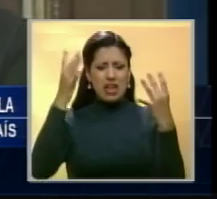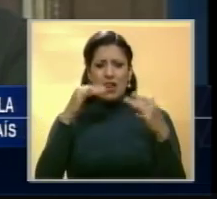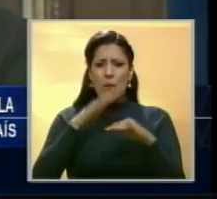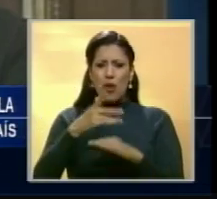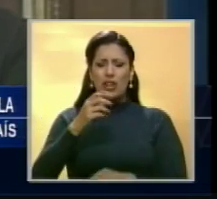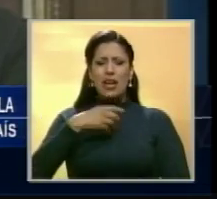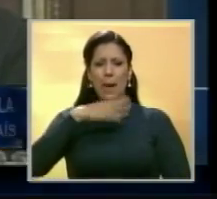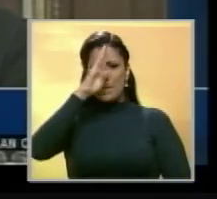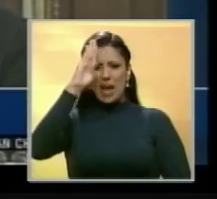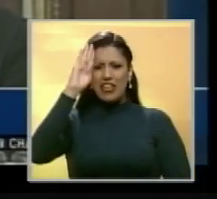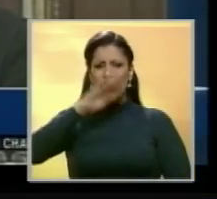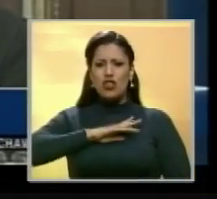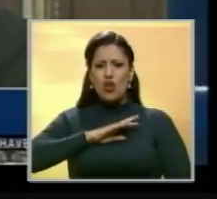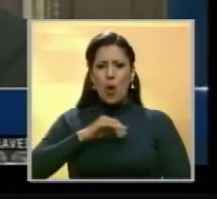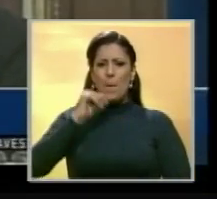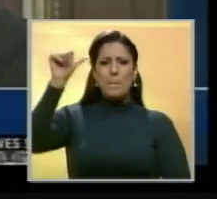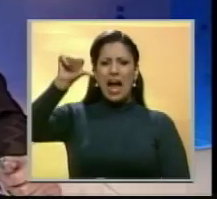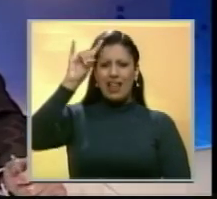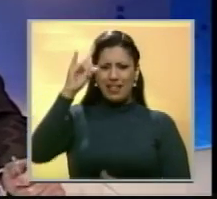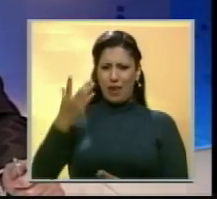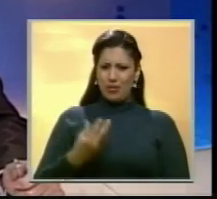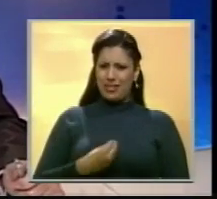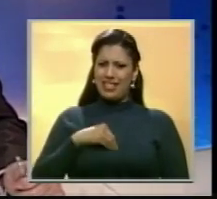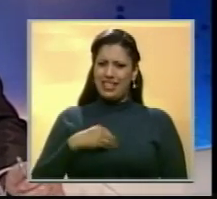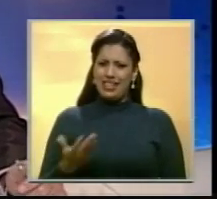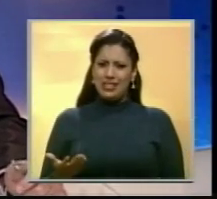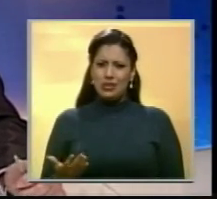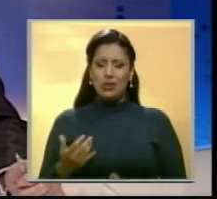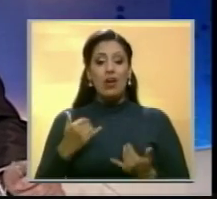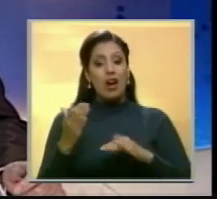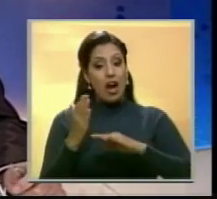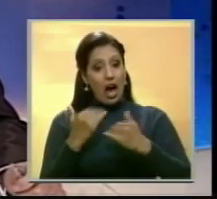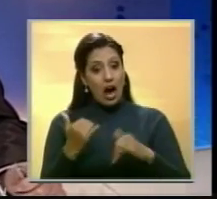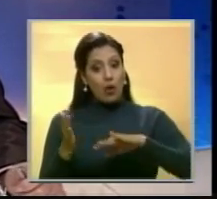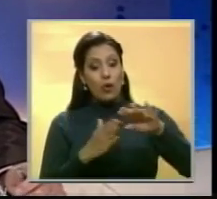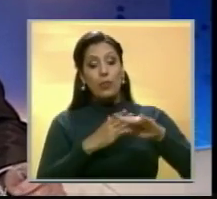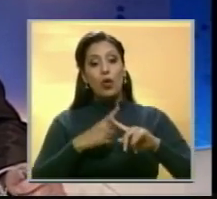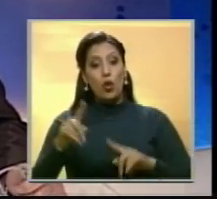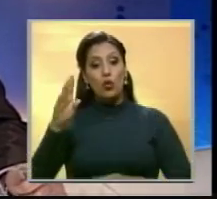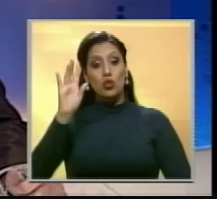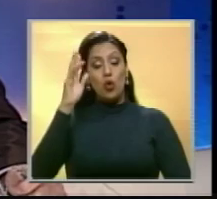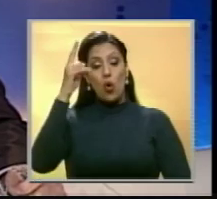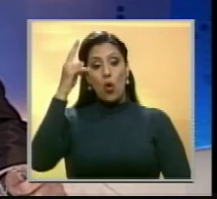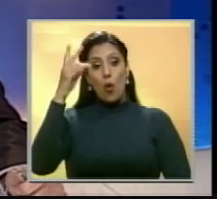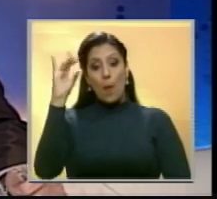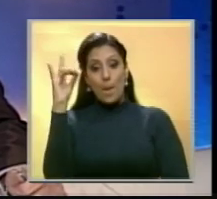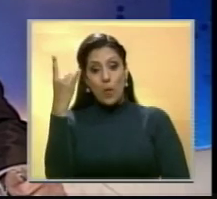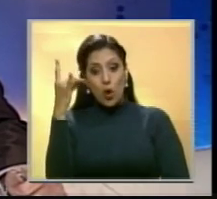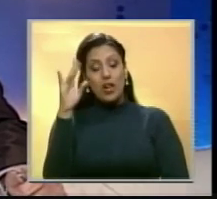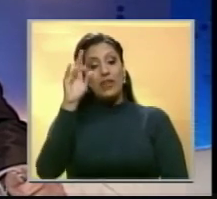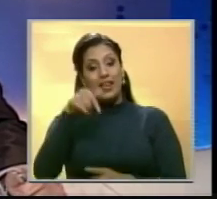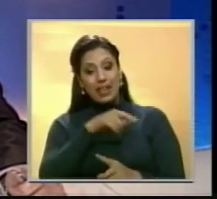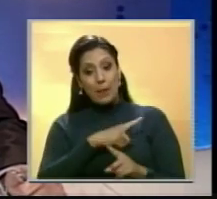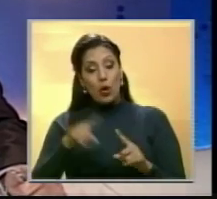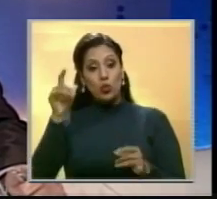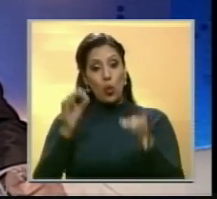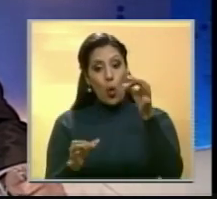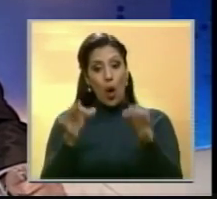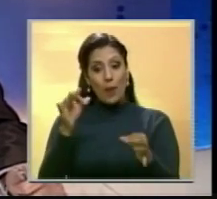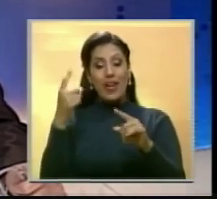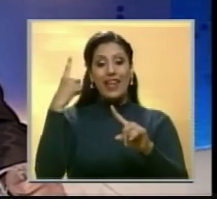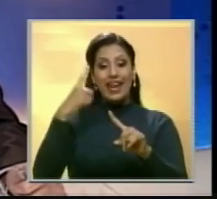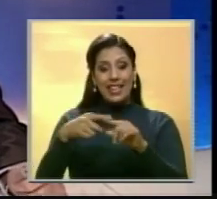que Madrid forma parte del eje del mal. En Bolivia, la policía detuvo a una tía y a un abogado de la expareja